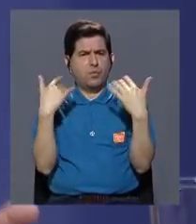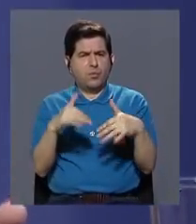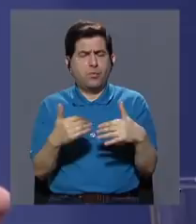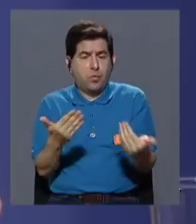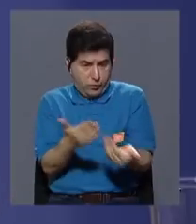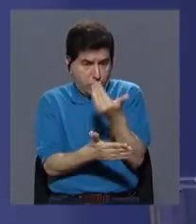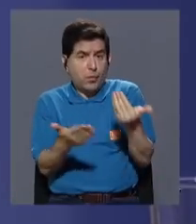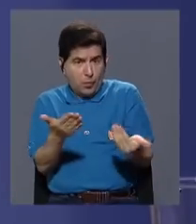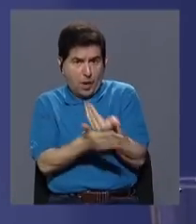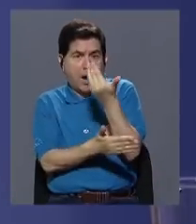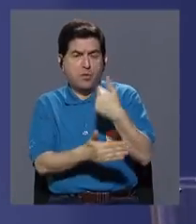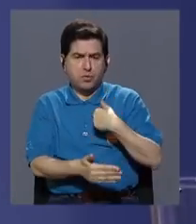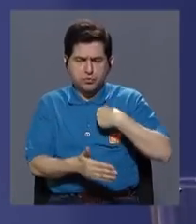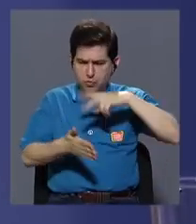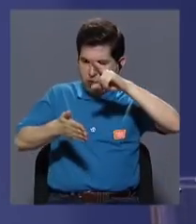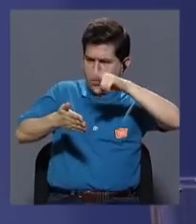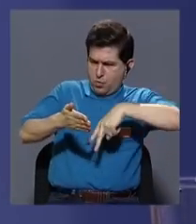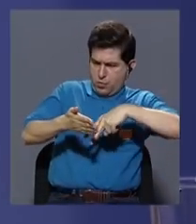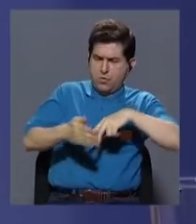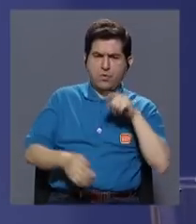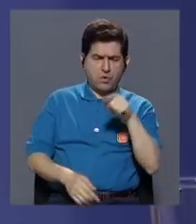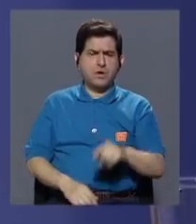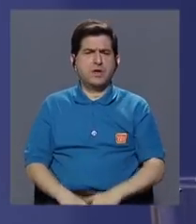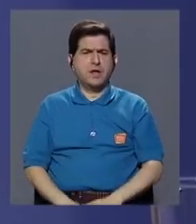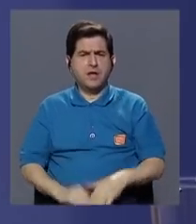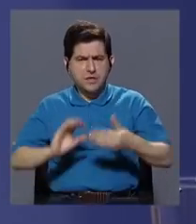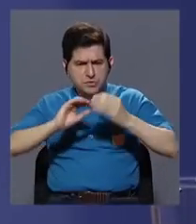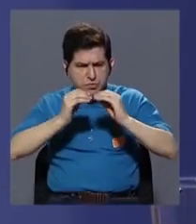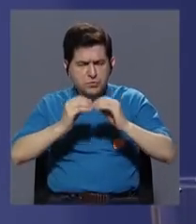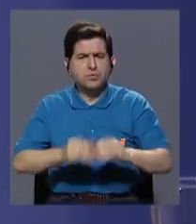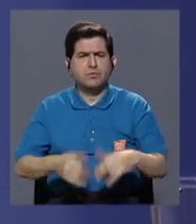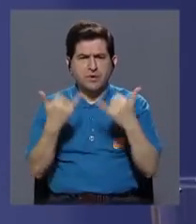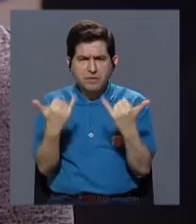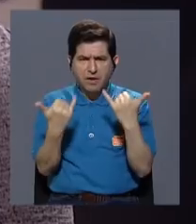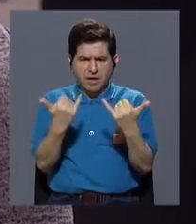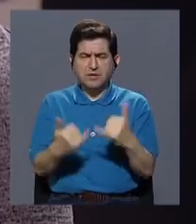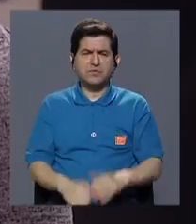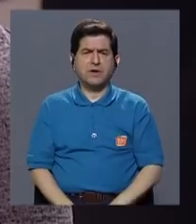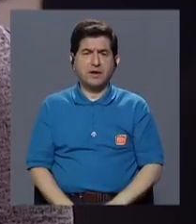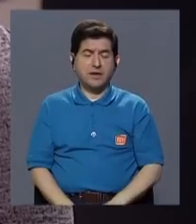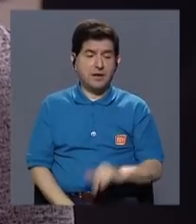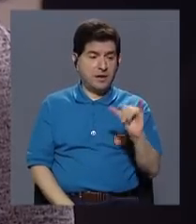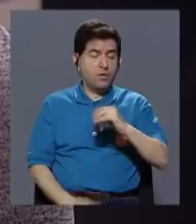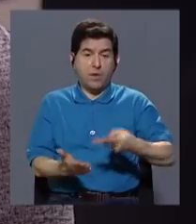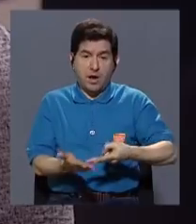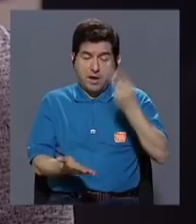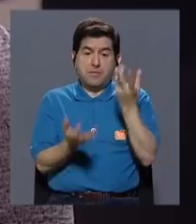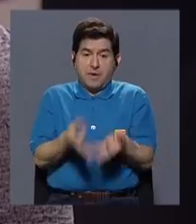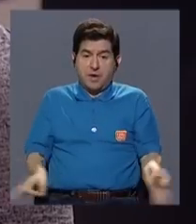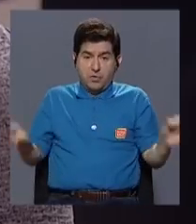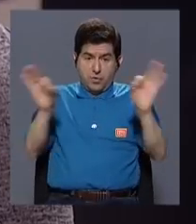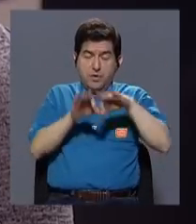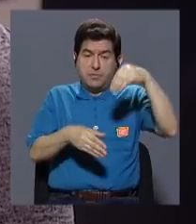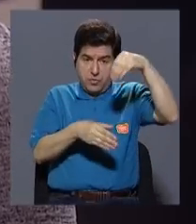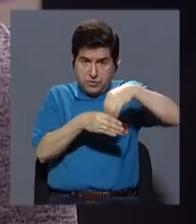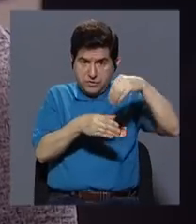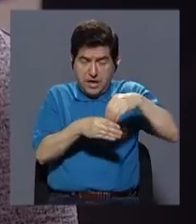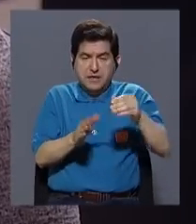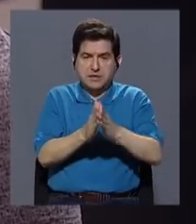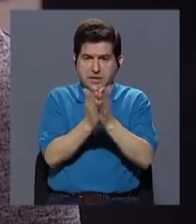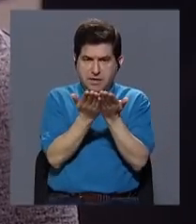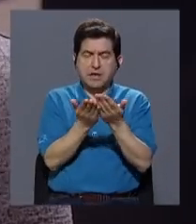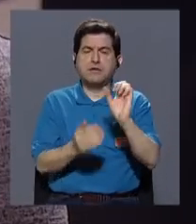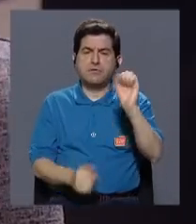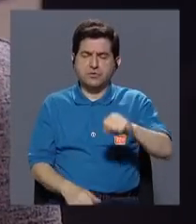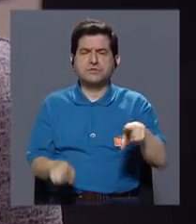frescos digamos que no la está leyendo y son datos como muy cercanos de eso le da también un valor importante el libro le da un valor